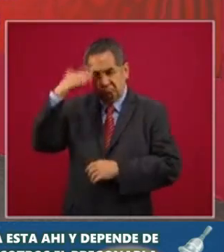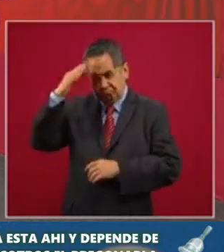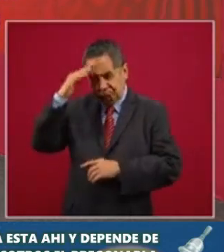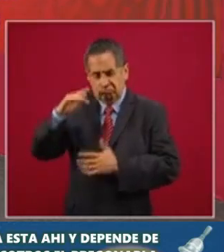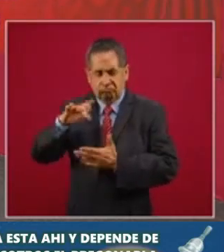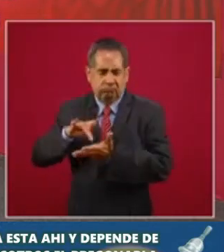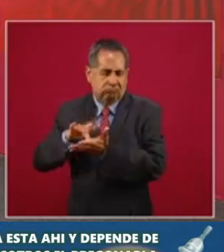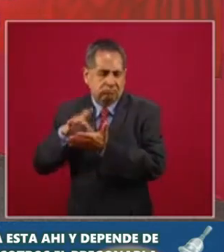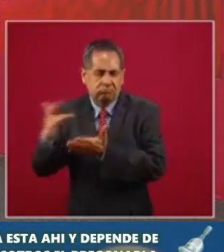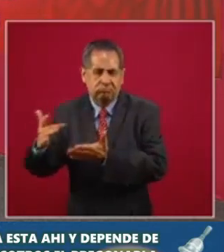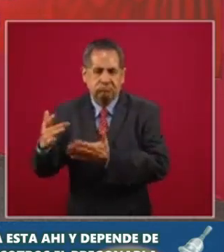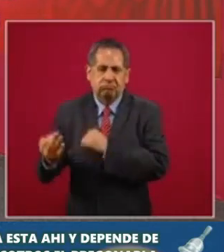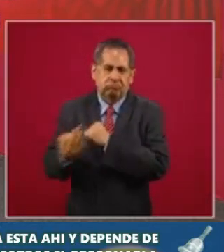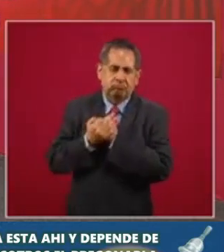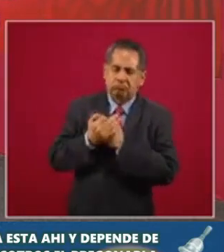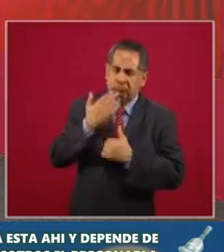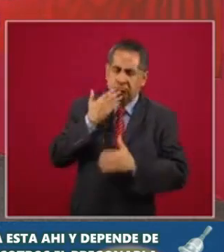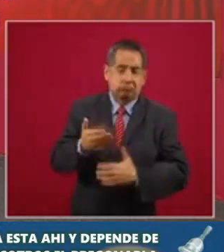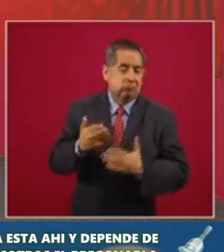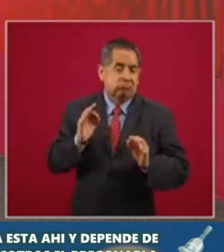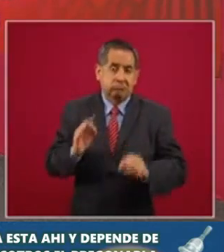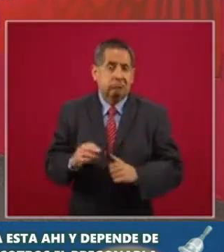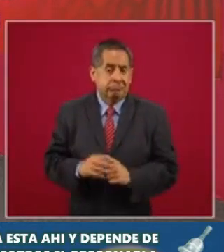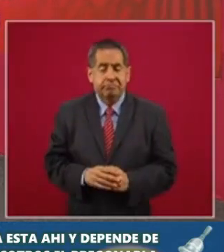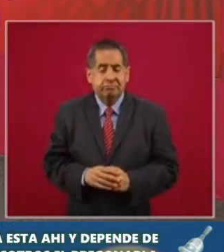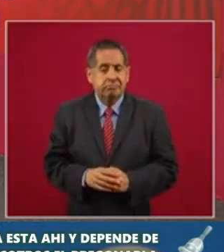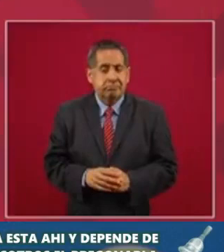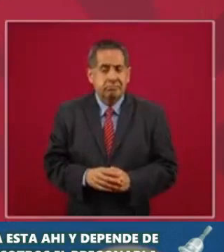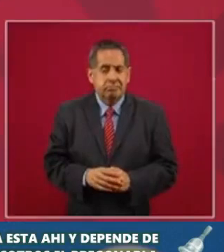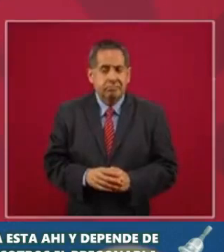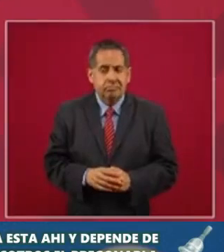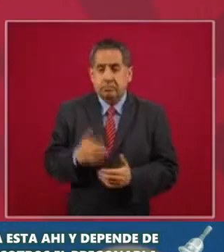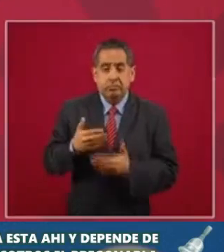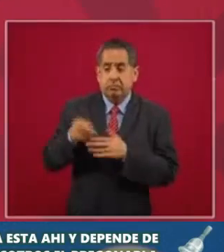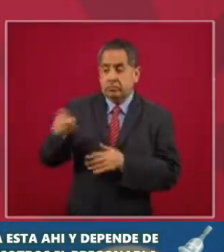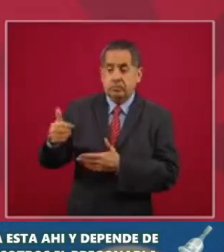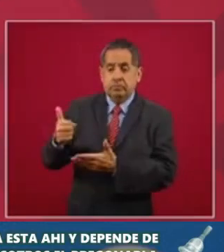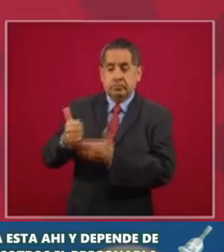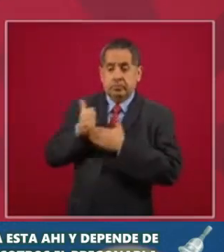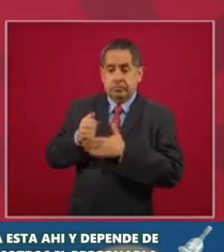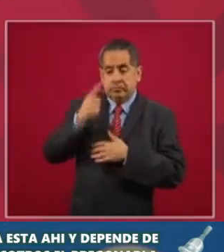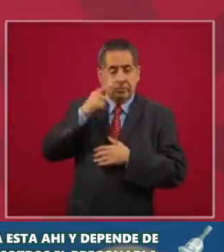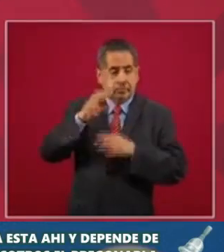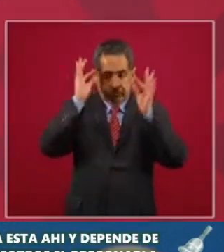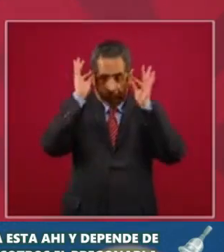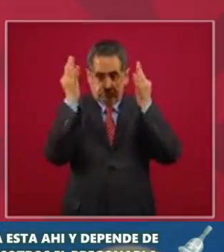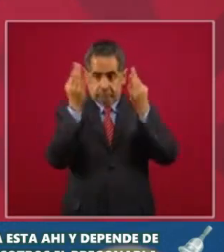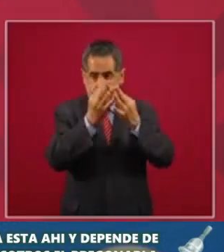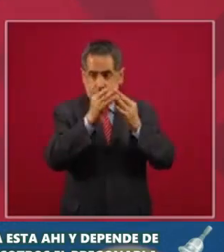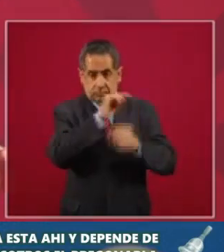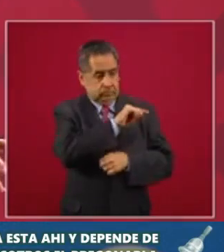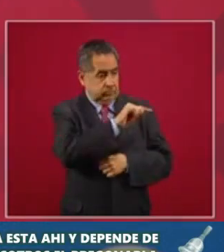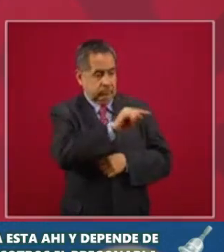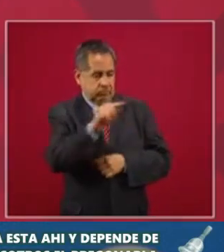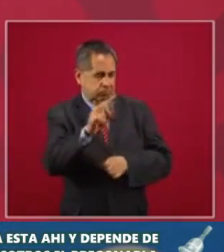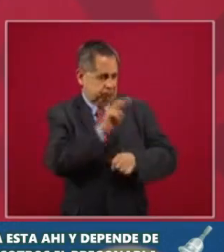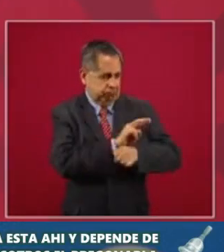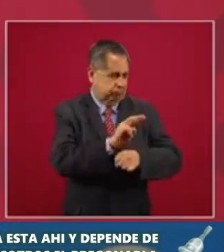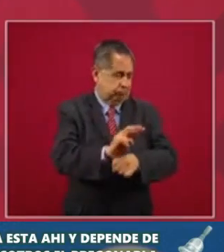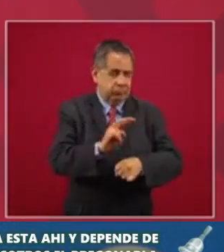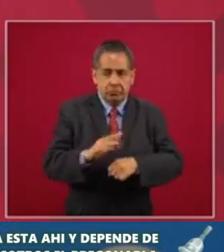ahora nos están ayudando en las aduanas ¿por qué?